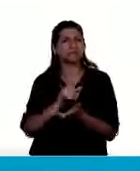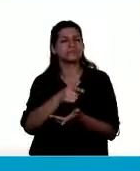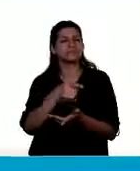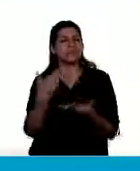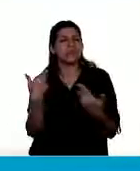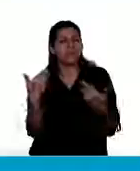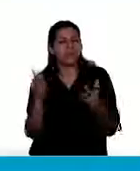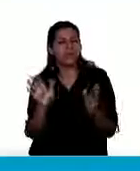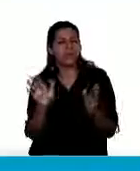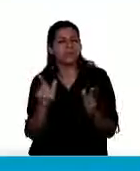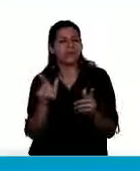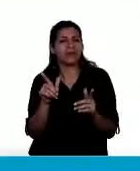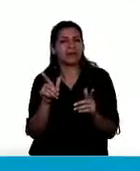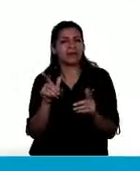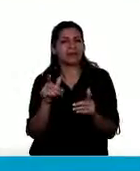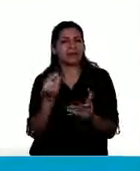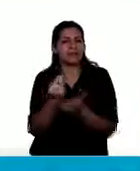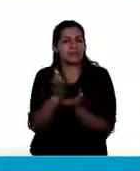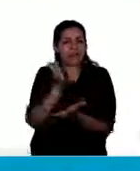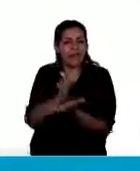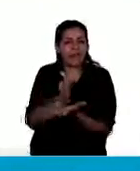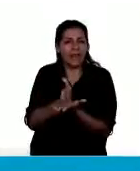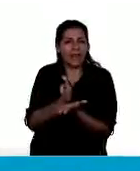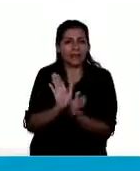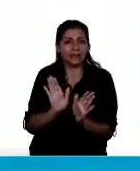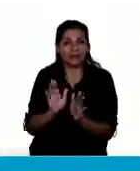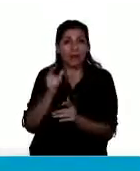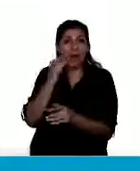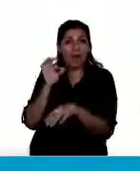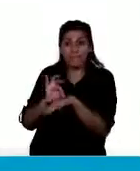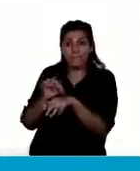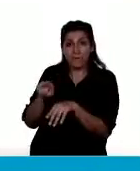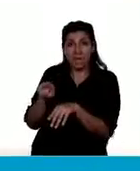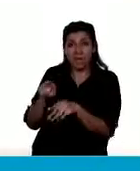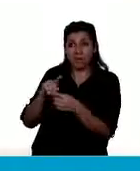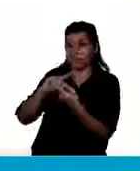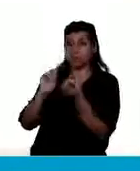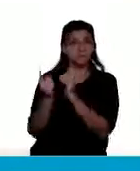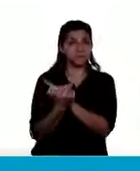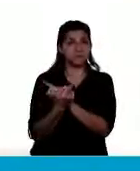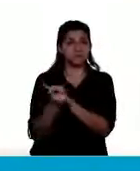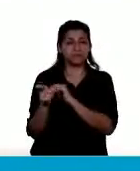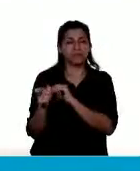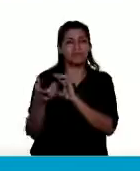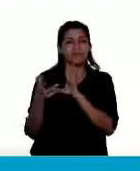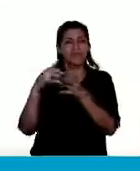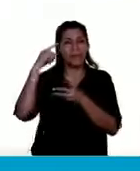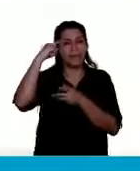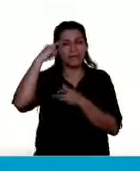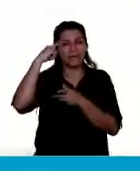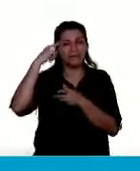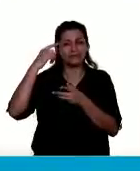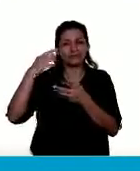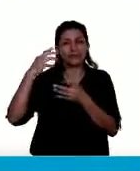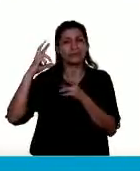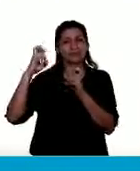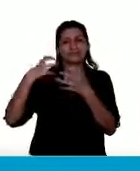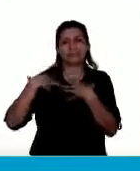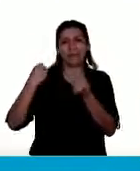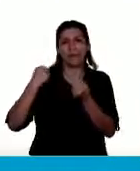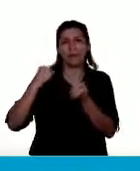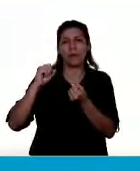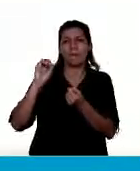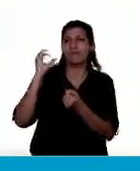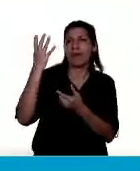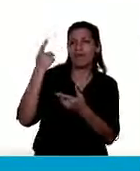garantizar ese derecho. O sea, Carrillo dio vuelta radicalmente la concepción de la salud, ¿no? De un modelo hospitalario,